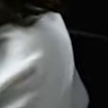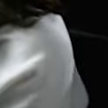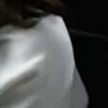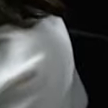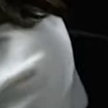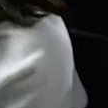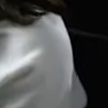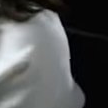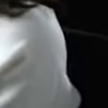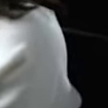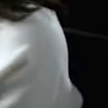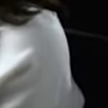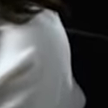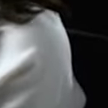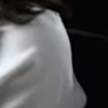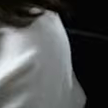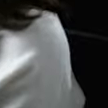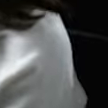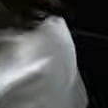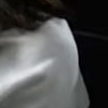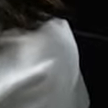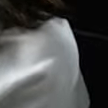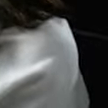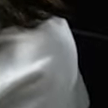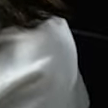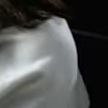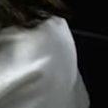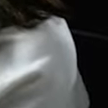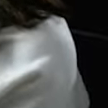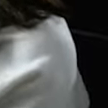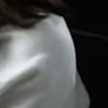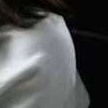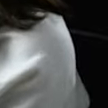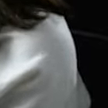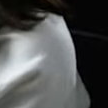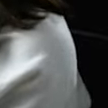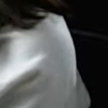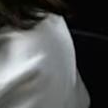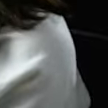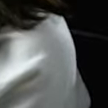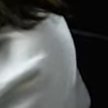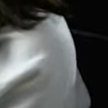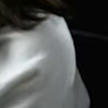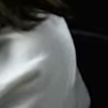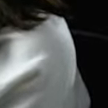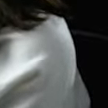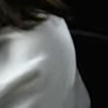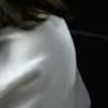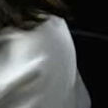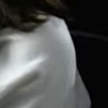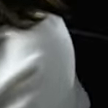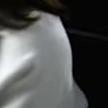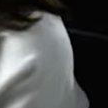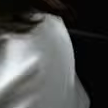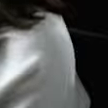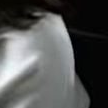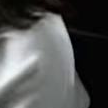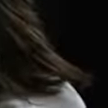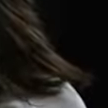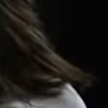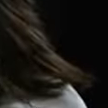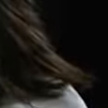partes, pero la brecha y la confianza, pues, y hasta los mismos objetivos de vida, pues ya se habían ido, se